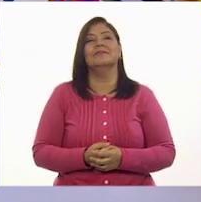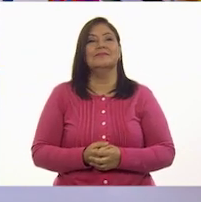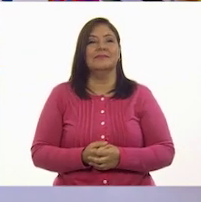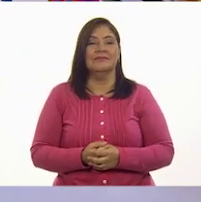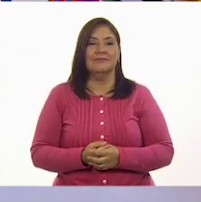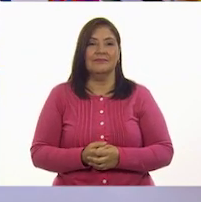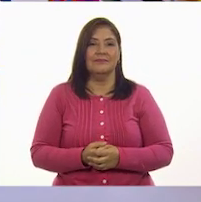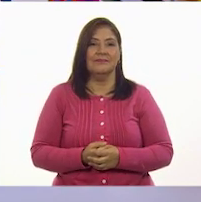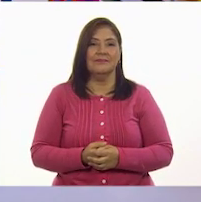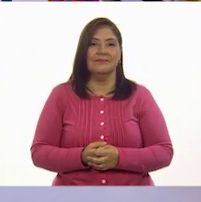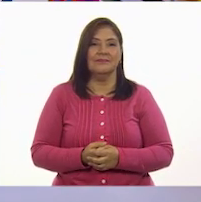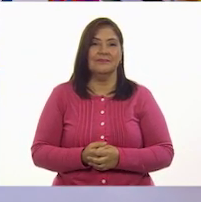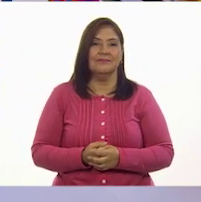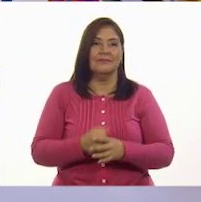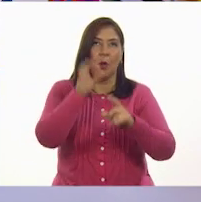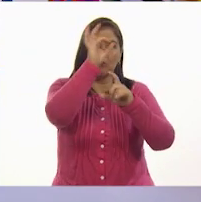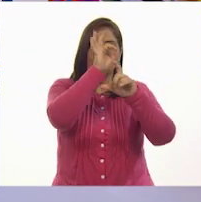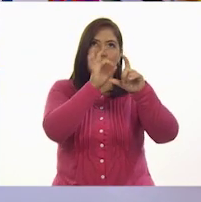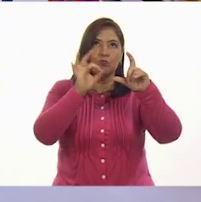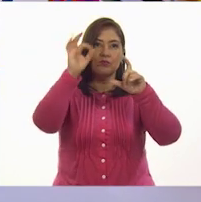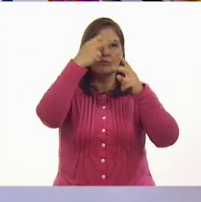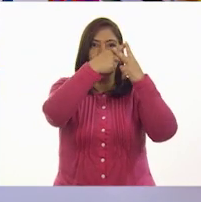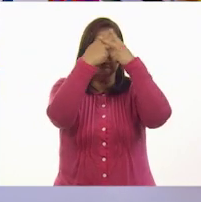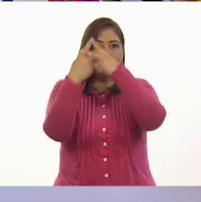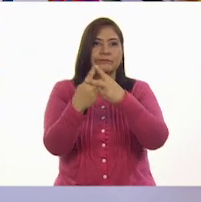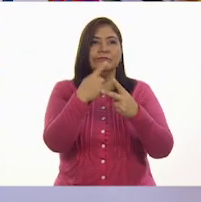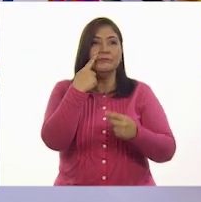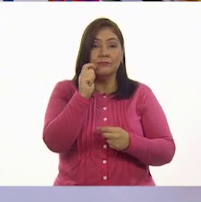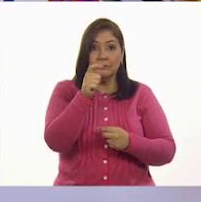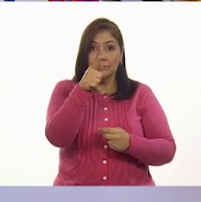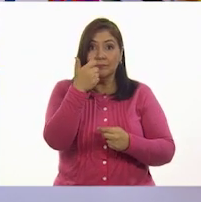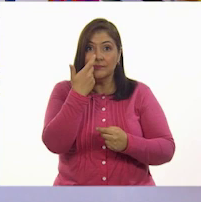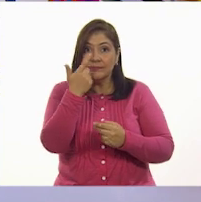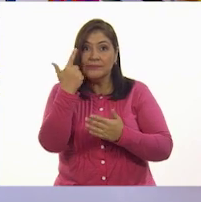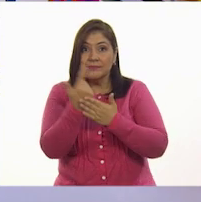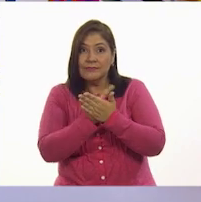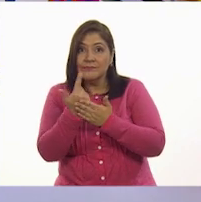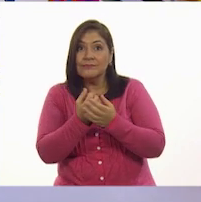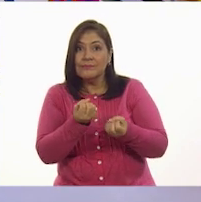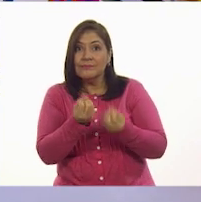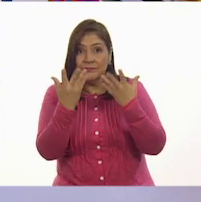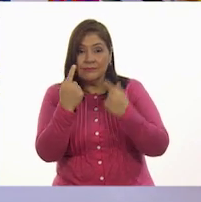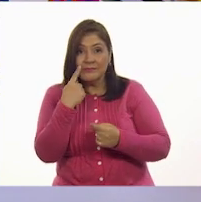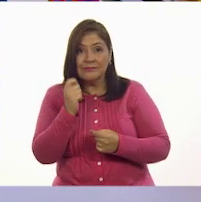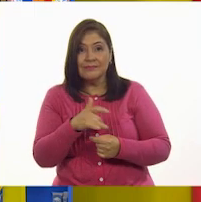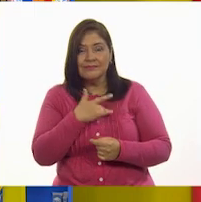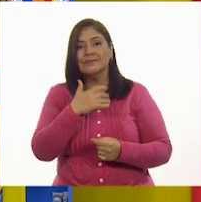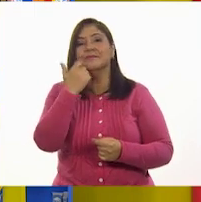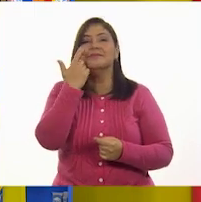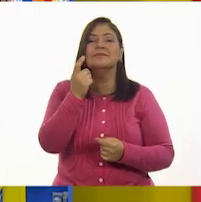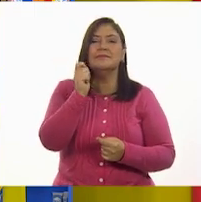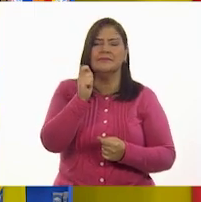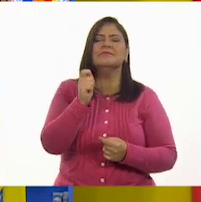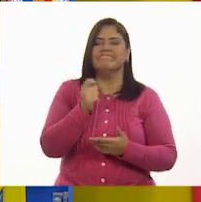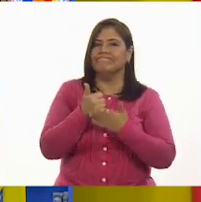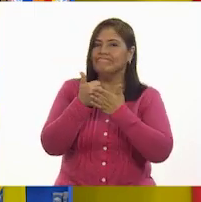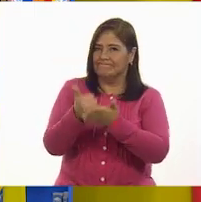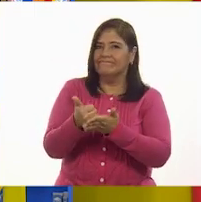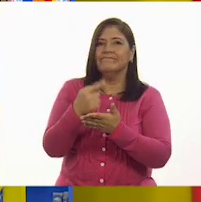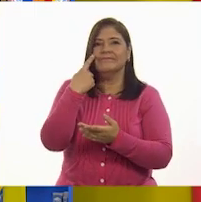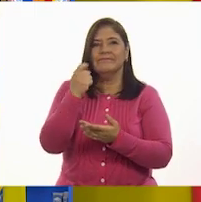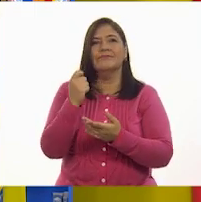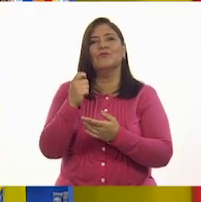¿Listo? ¿También quieren que les ayudemos a contarlas? ¿Sí? Sí, vamos a ayudarle a contarlas para ver cuántas